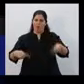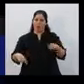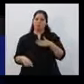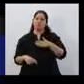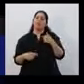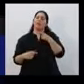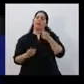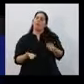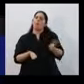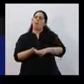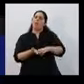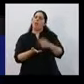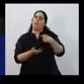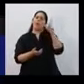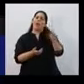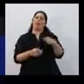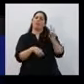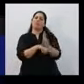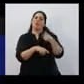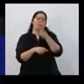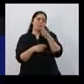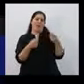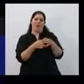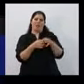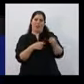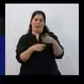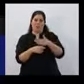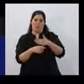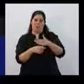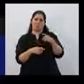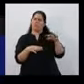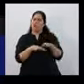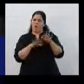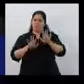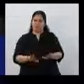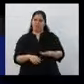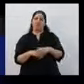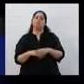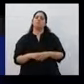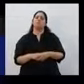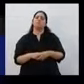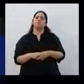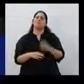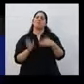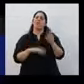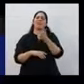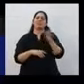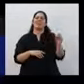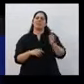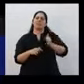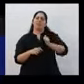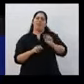a reivindicar la soberanía sobre nuestras islas malvinas y ese es mi compromiso aquí quedaron más de 600 soldados